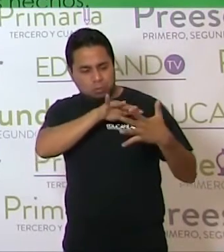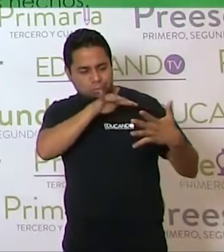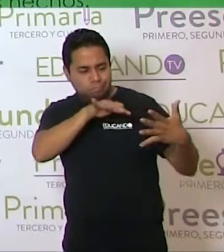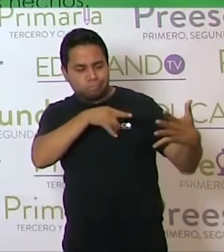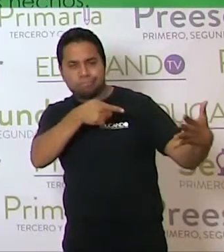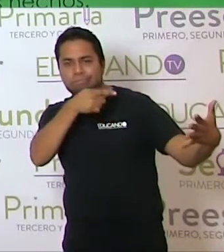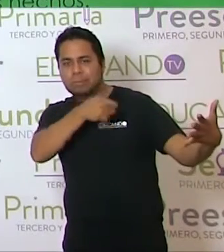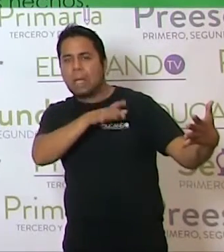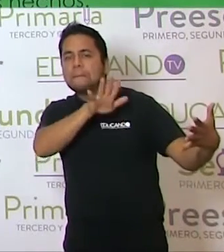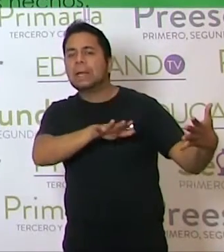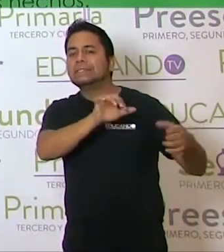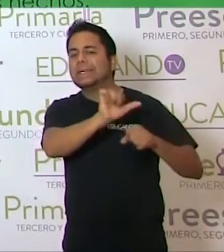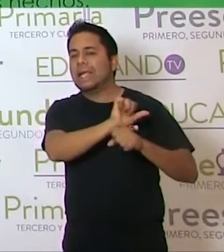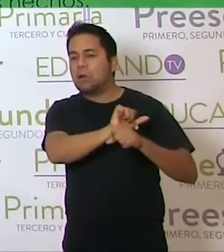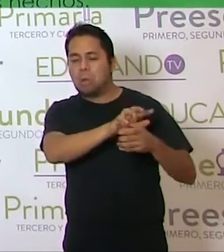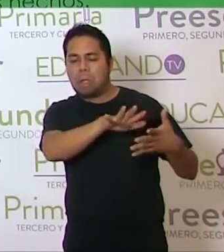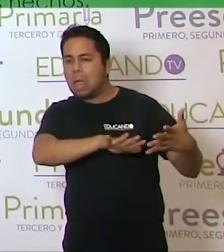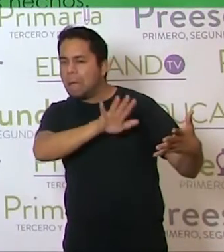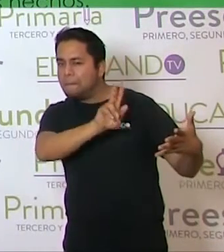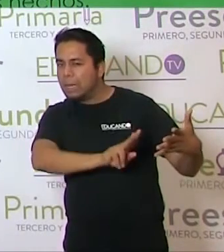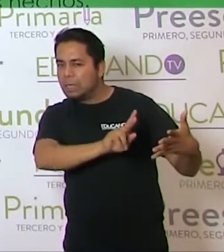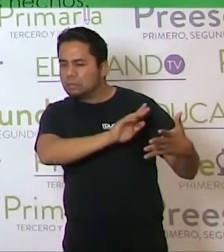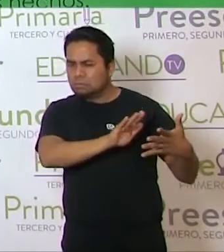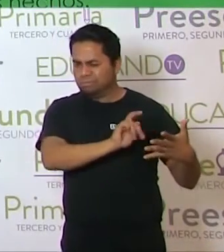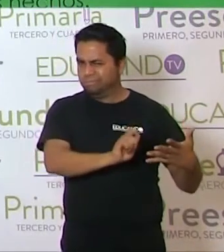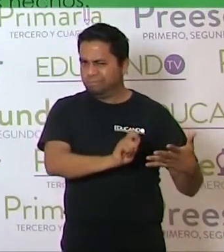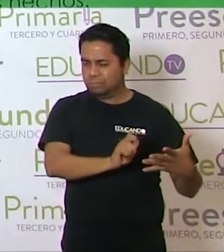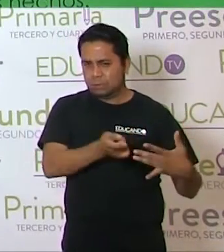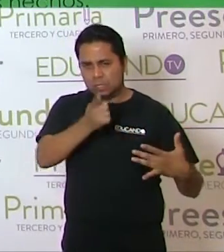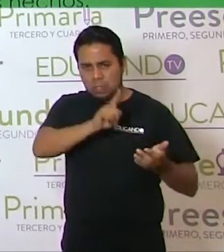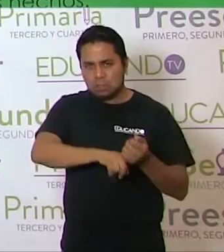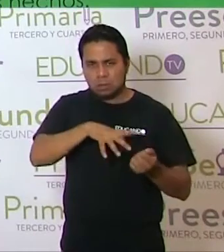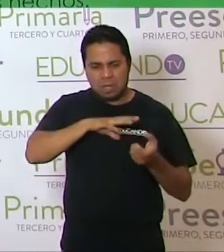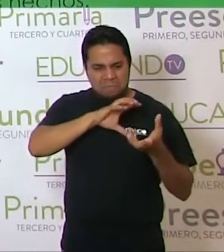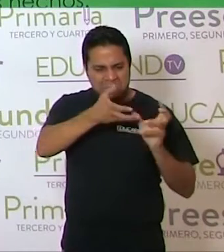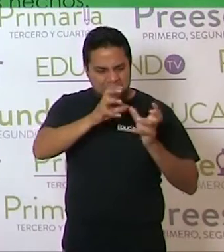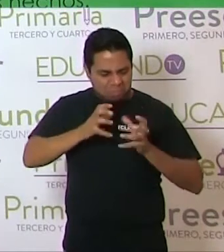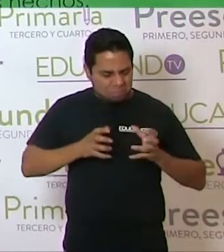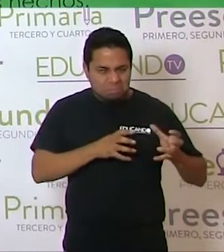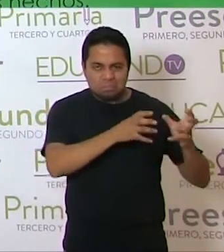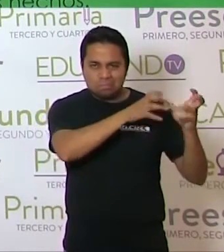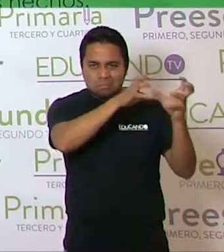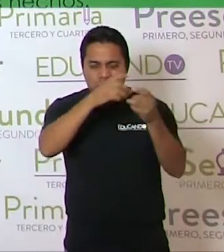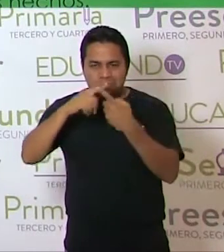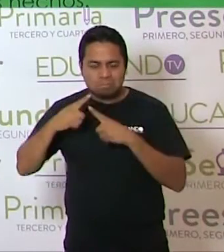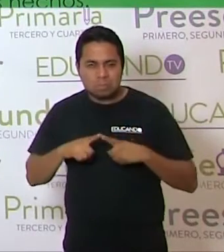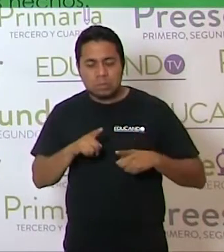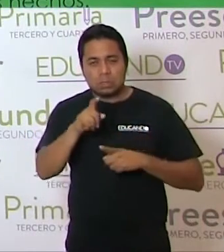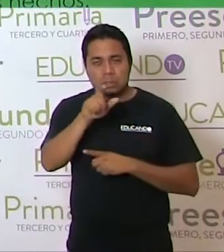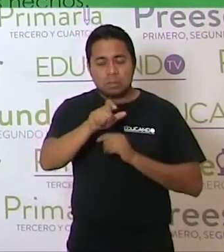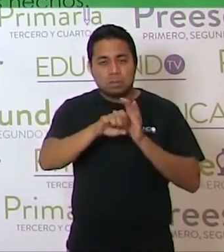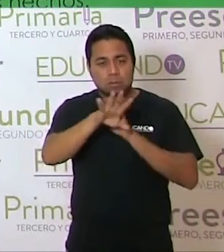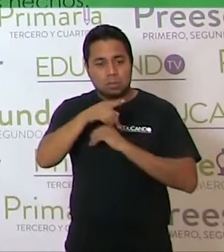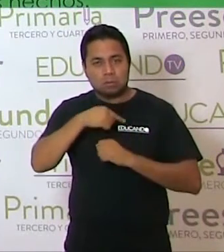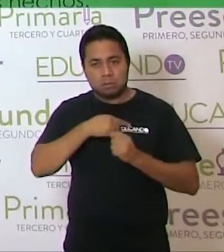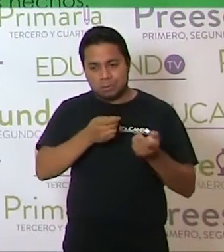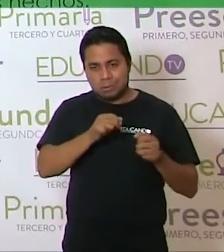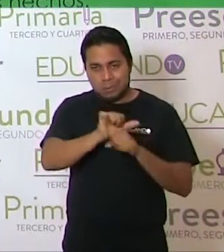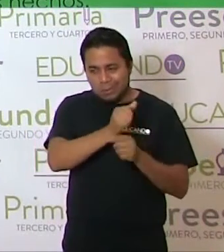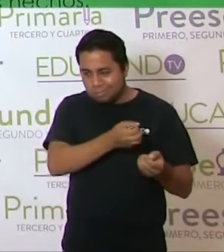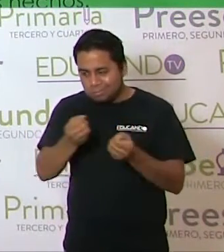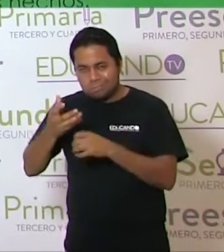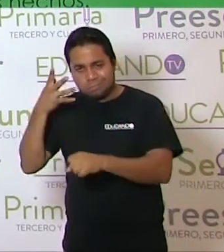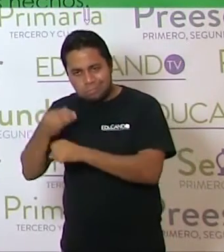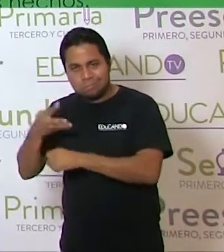un auto un auto que está integrado por muchas partes y que cuando uno va a ir a reparar el auto